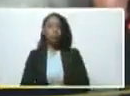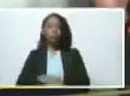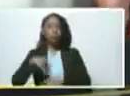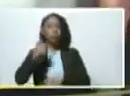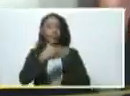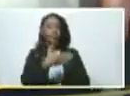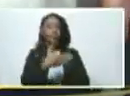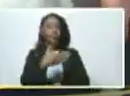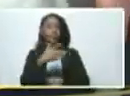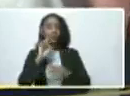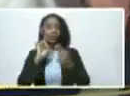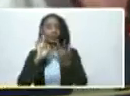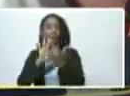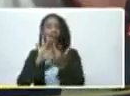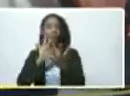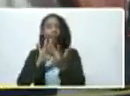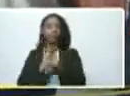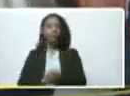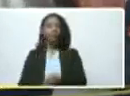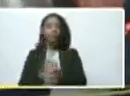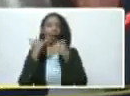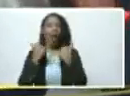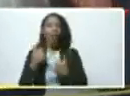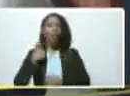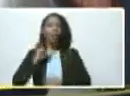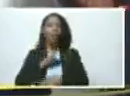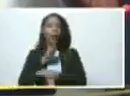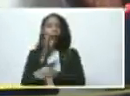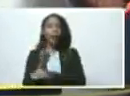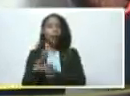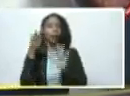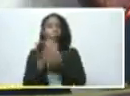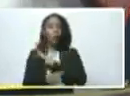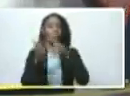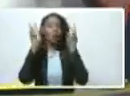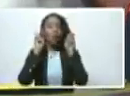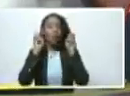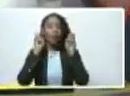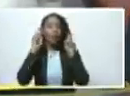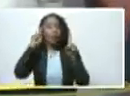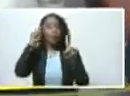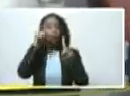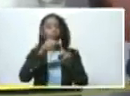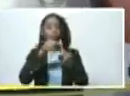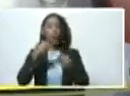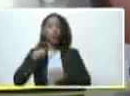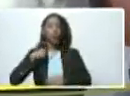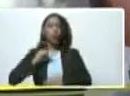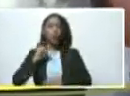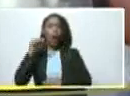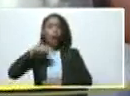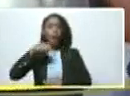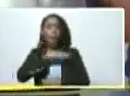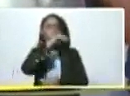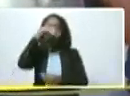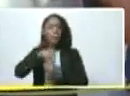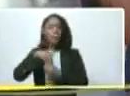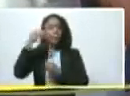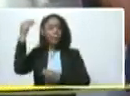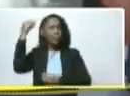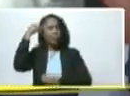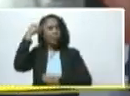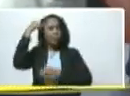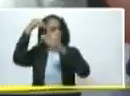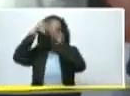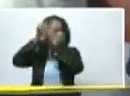la cobertura, ahora tenemos que ir sobre nuevas metas. Yo tengo una aquí metida en la cabeza que la tenemos